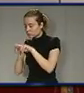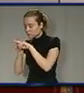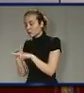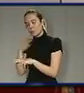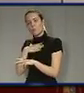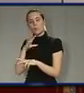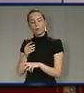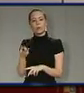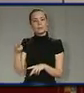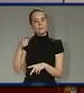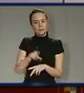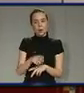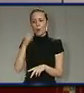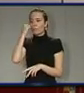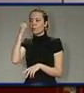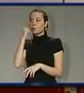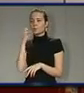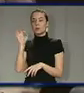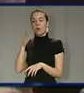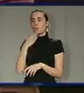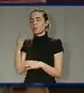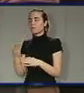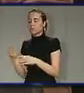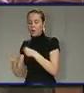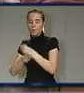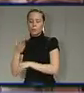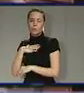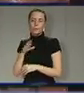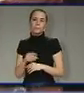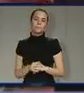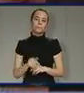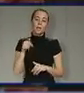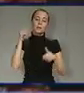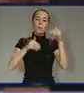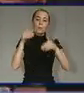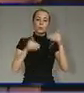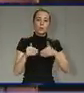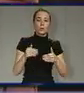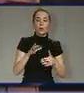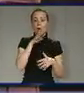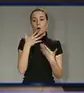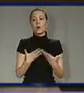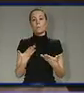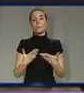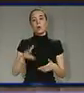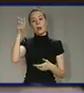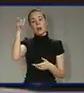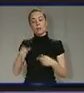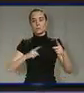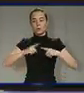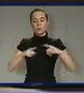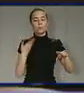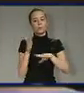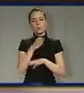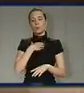universitarios... ...puedan hacer propuestas. A estos comicios no puede presentarse el actual rector... ...al haber cumplido ya la